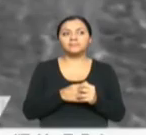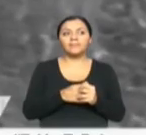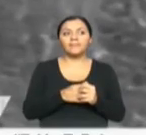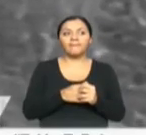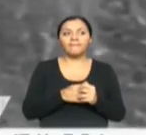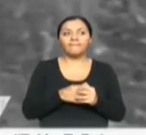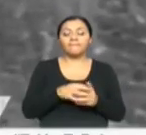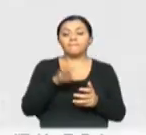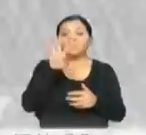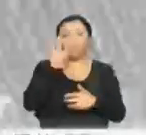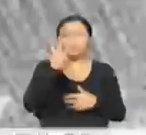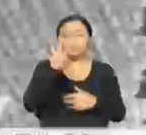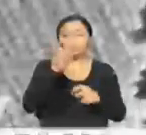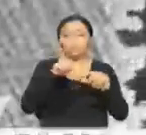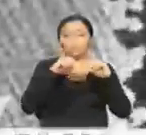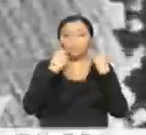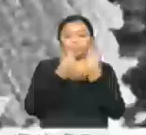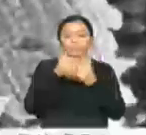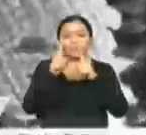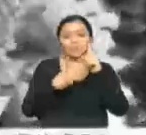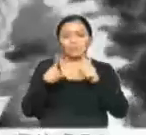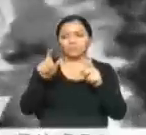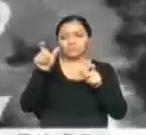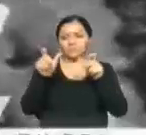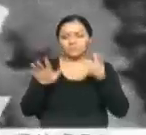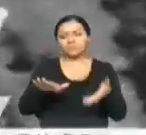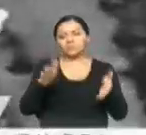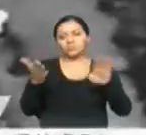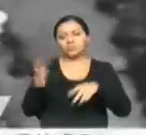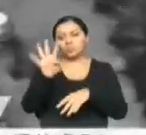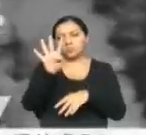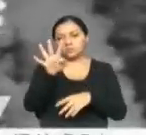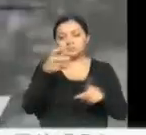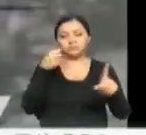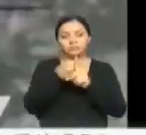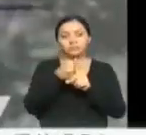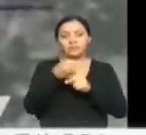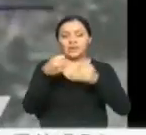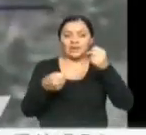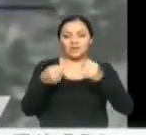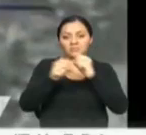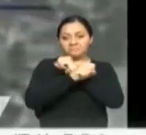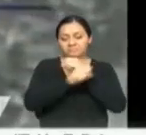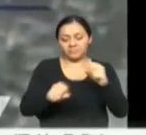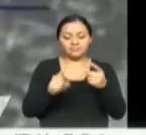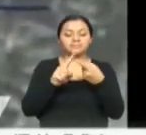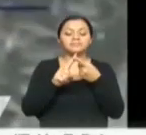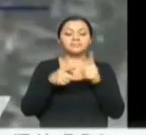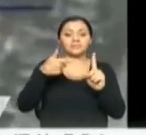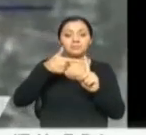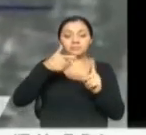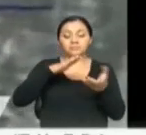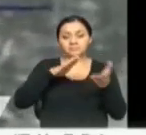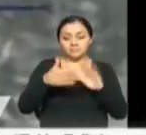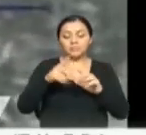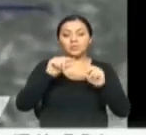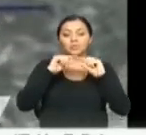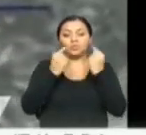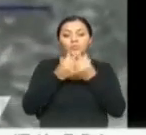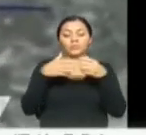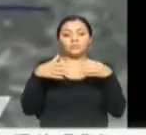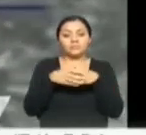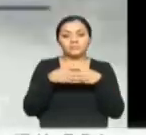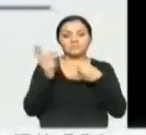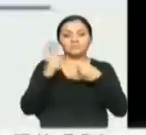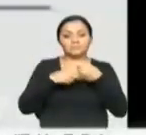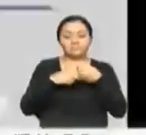Al menos cuatro supuestos miembros del grupo han muerto en un ataque con dron contra un vehículo en la provincia meridional de Abyan, una de las muchas en las que opera el grupo y su